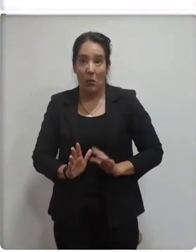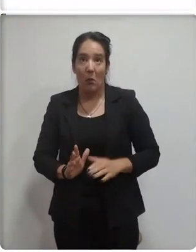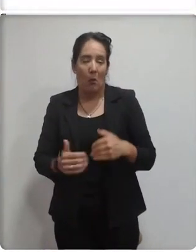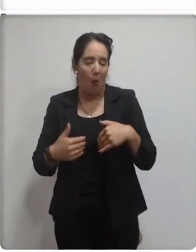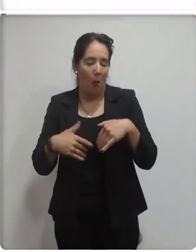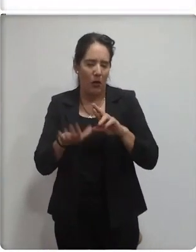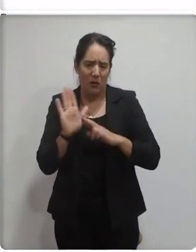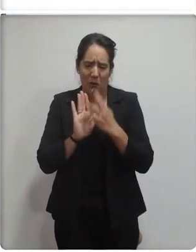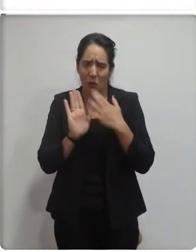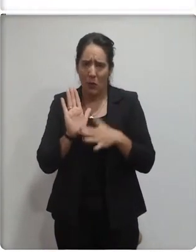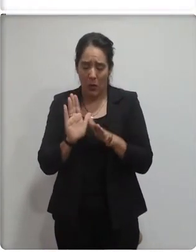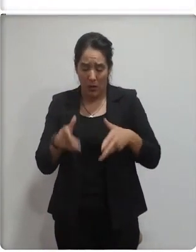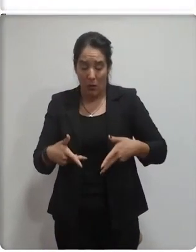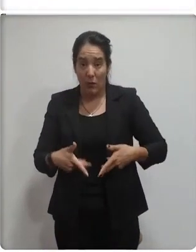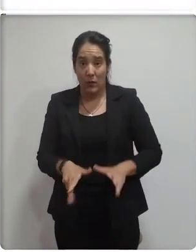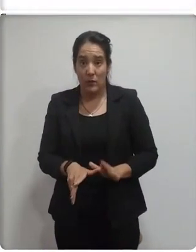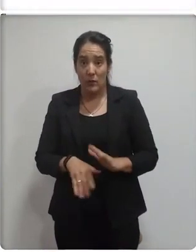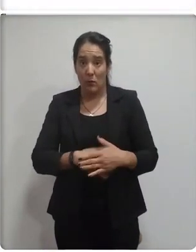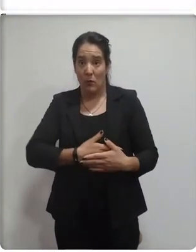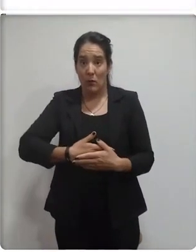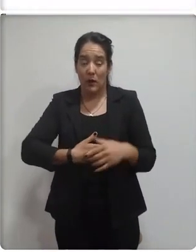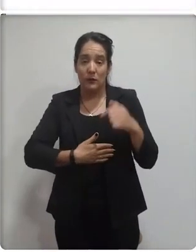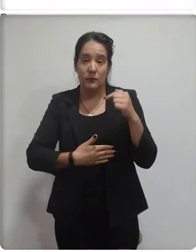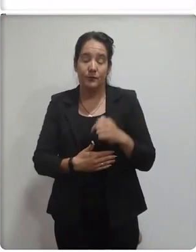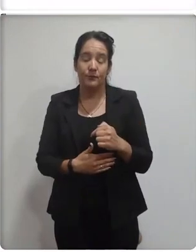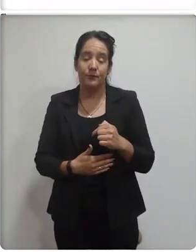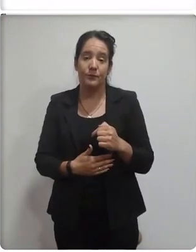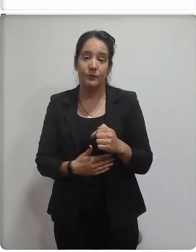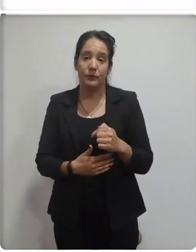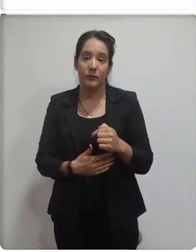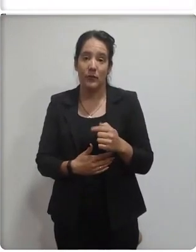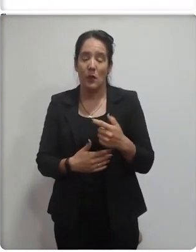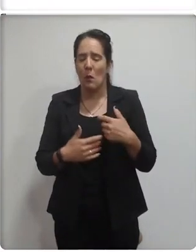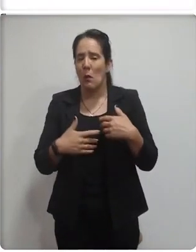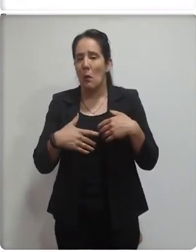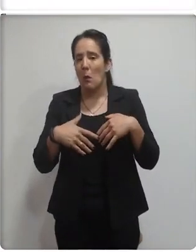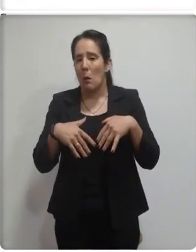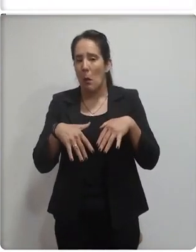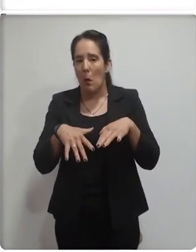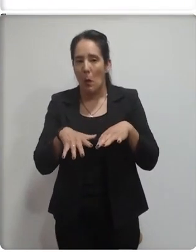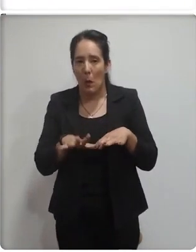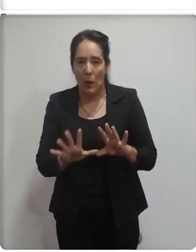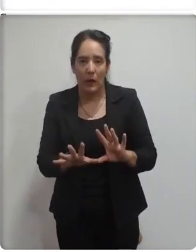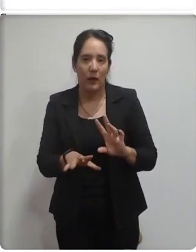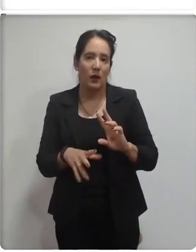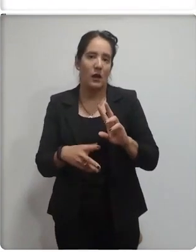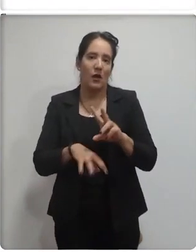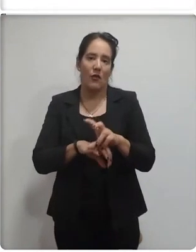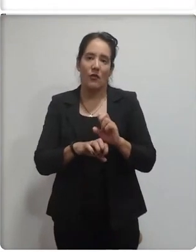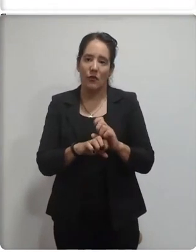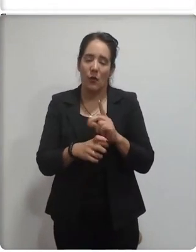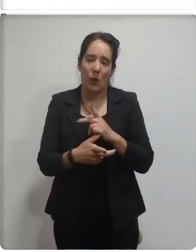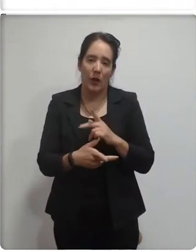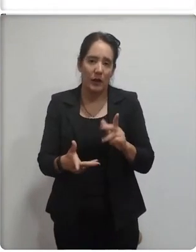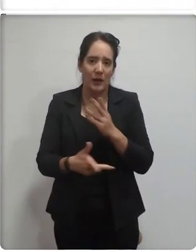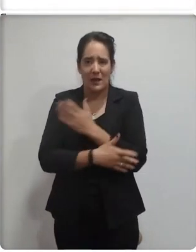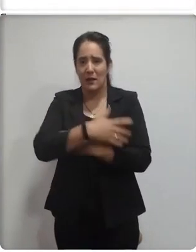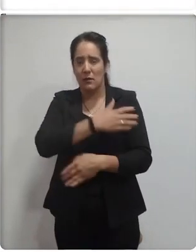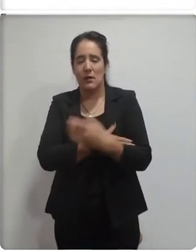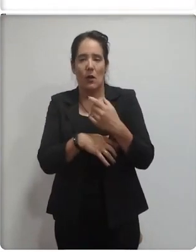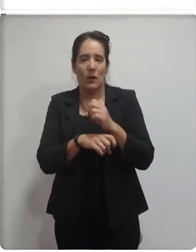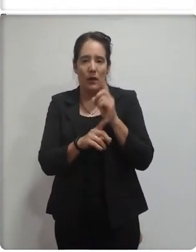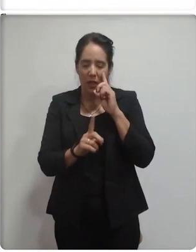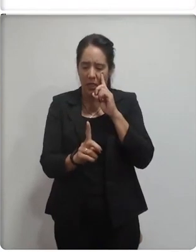del territorio del Uruguay, por cualquier malformación o por cualquier defecto, es